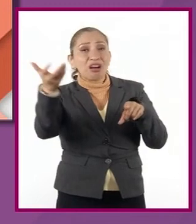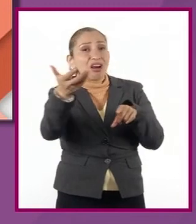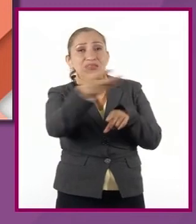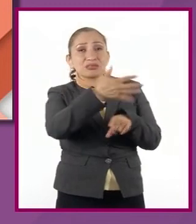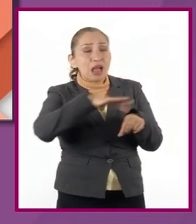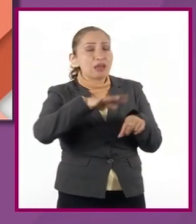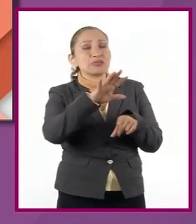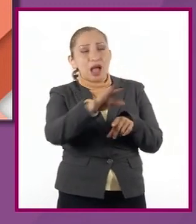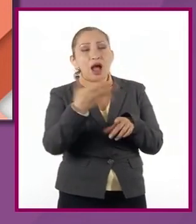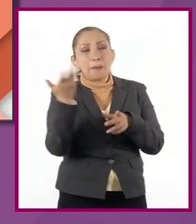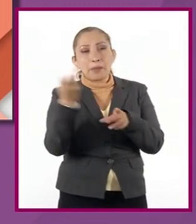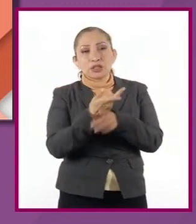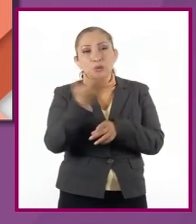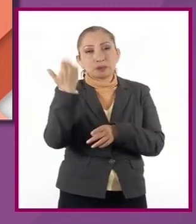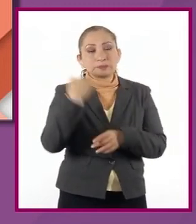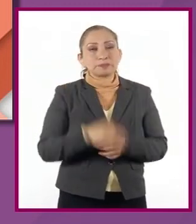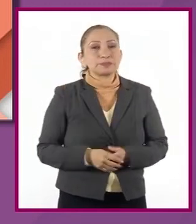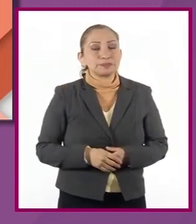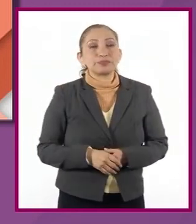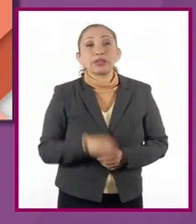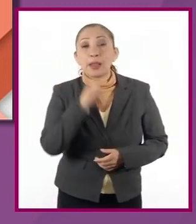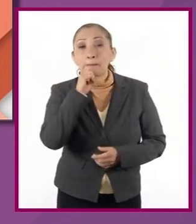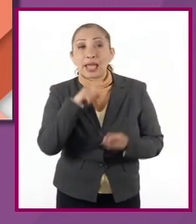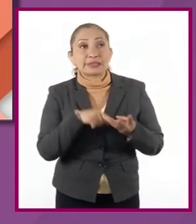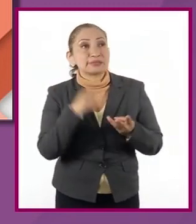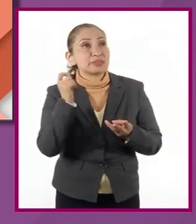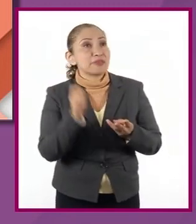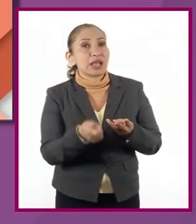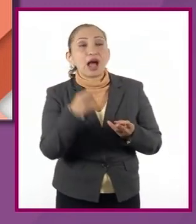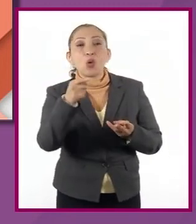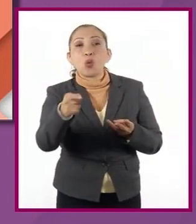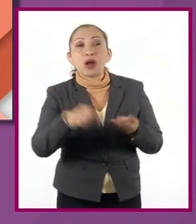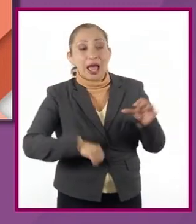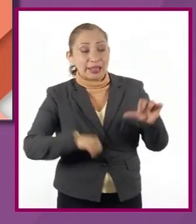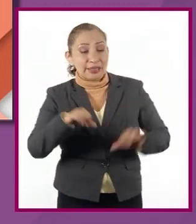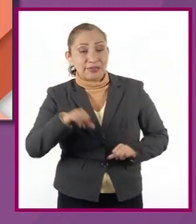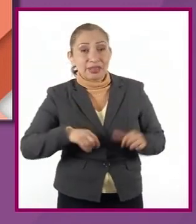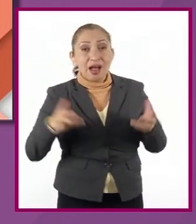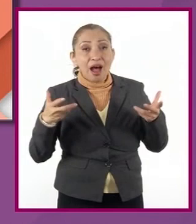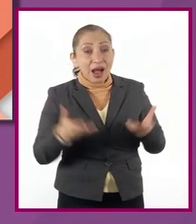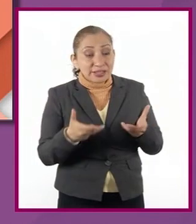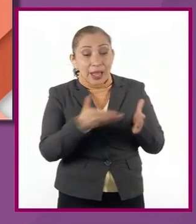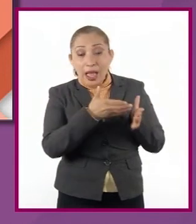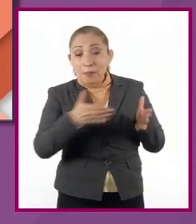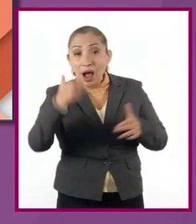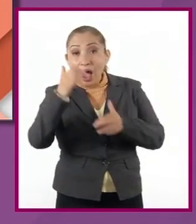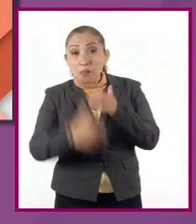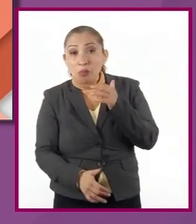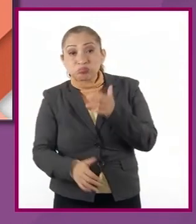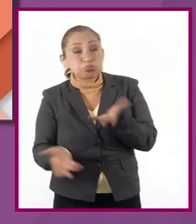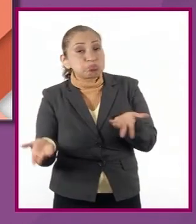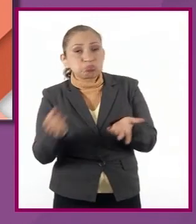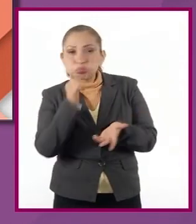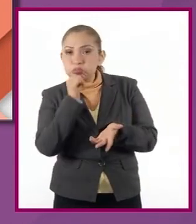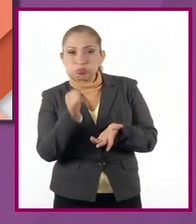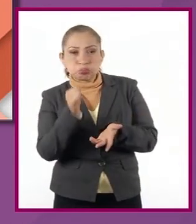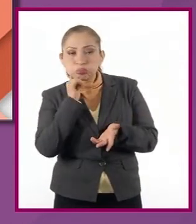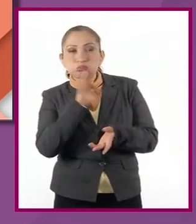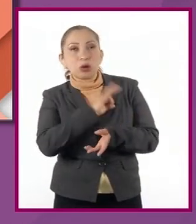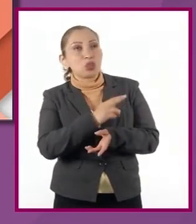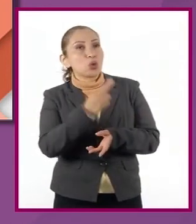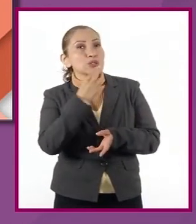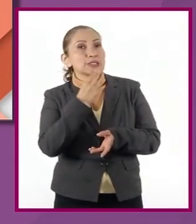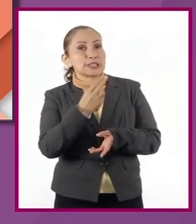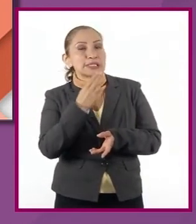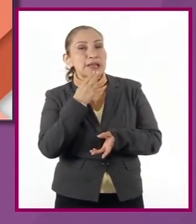que ya ha ocurrido. Indica que una acción comenzó pero no se terminó. Se puede usar en